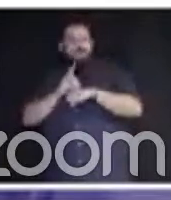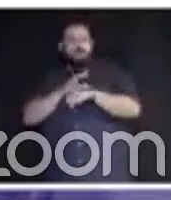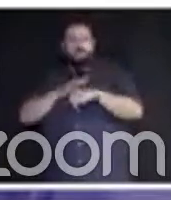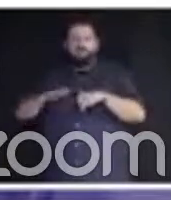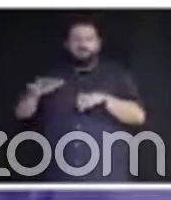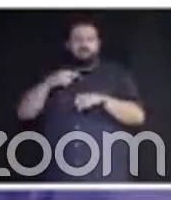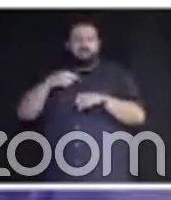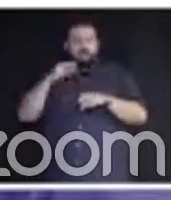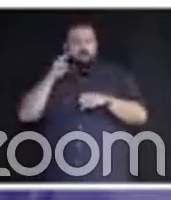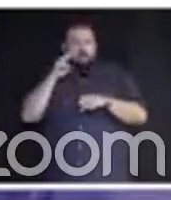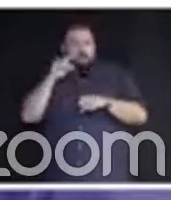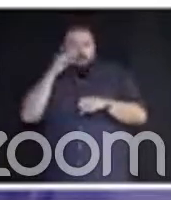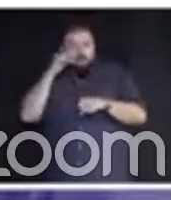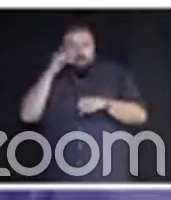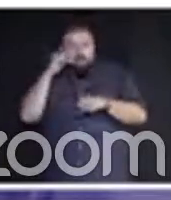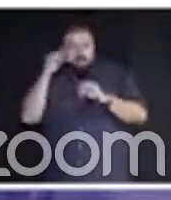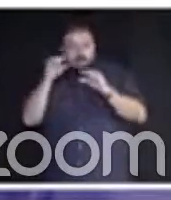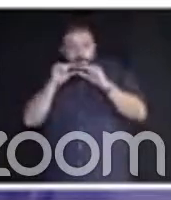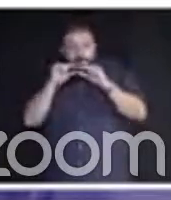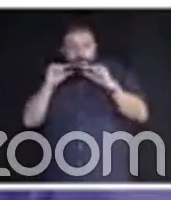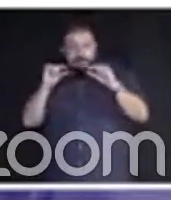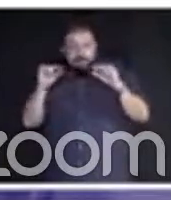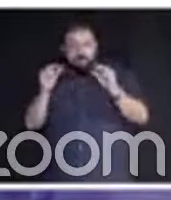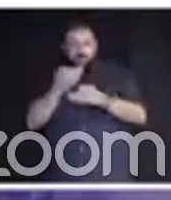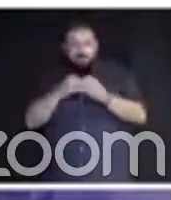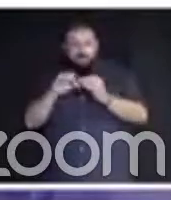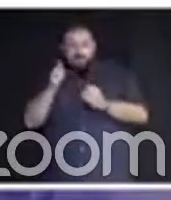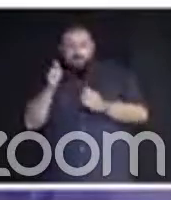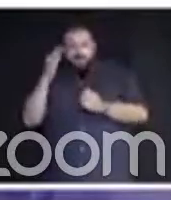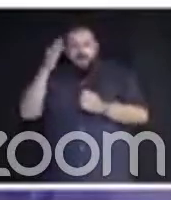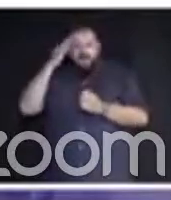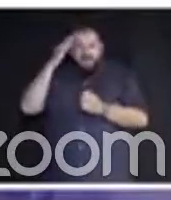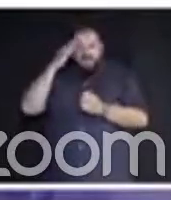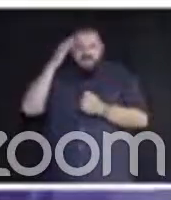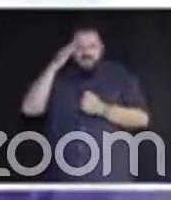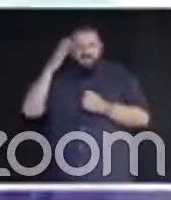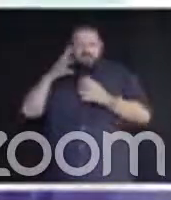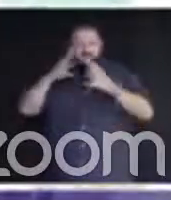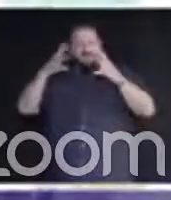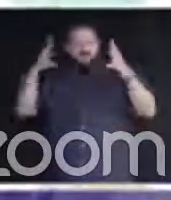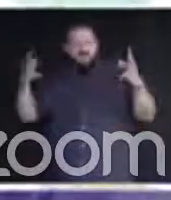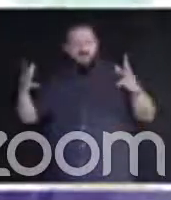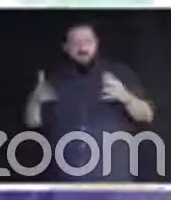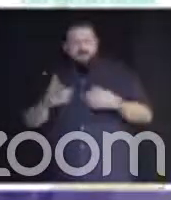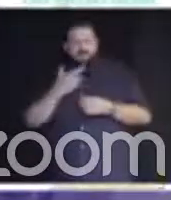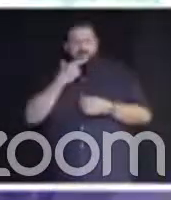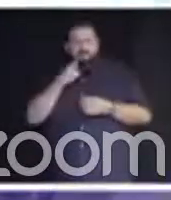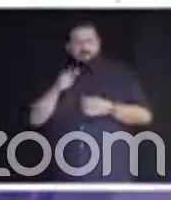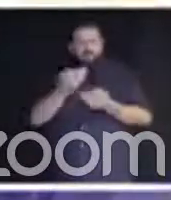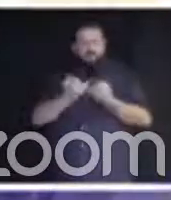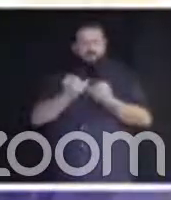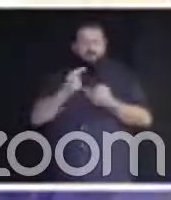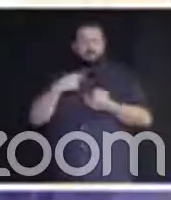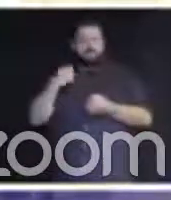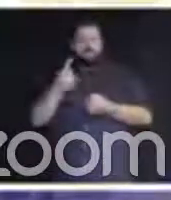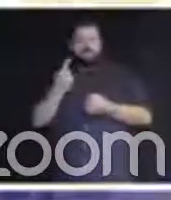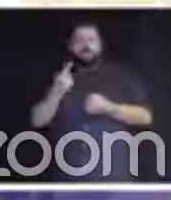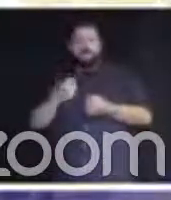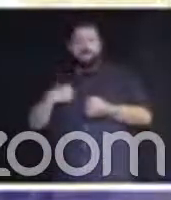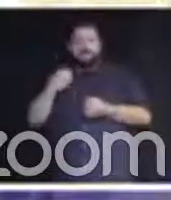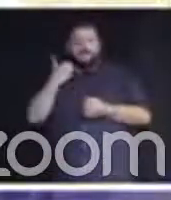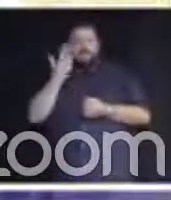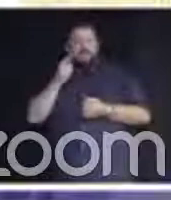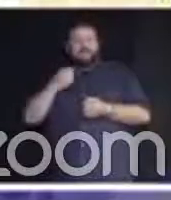ya lo demás ya no alcanzo a ver. Pleno, líder, grande. ¿Ustedes ven mejor que yo o qué? Lo que